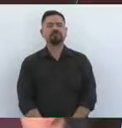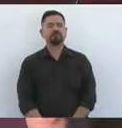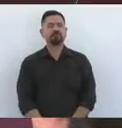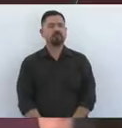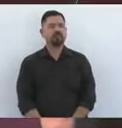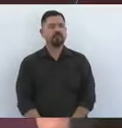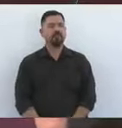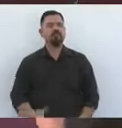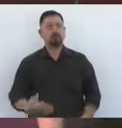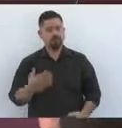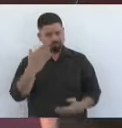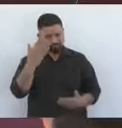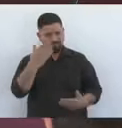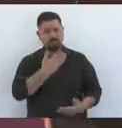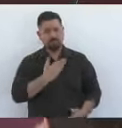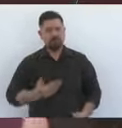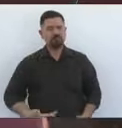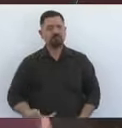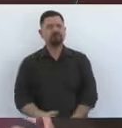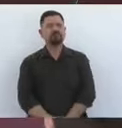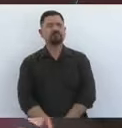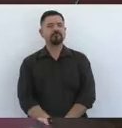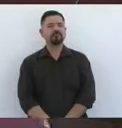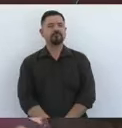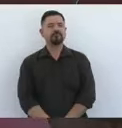A ver, presidente.